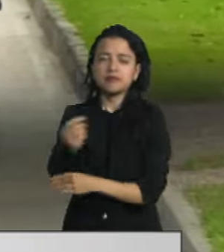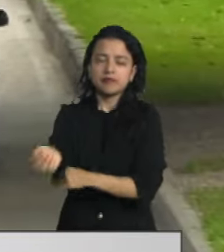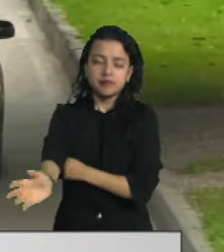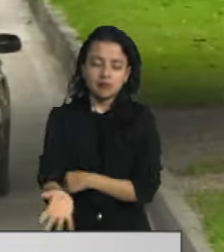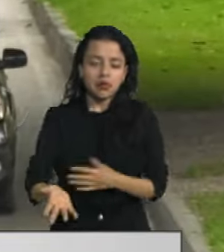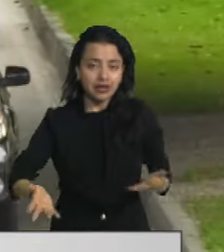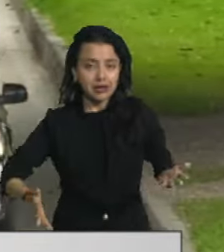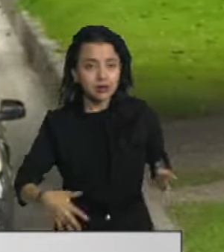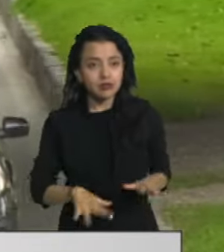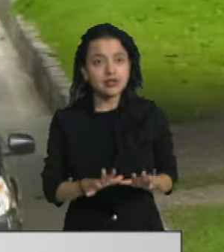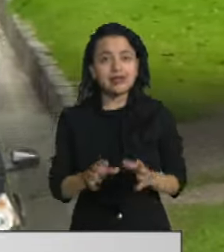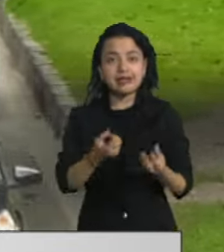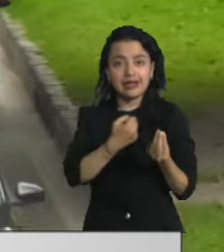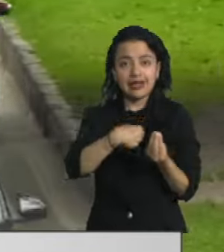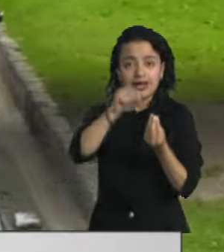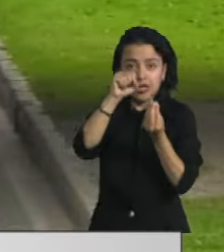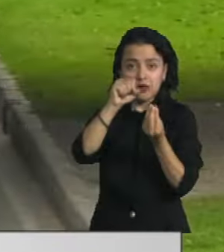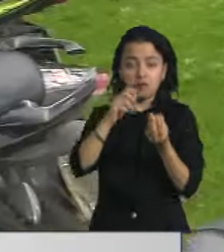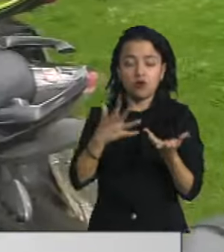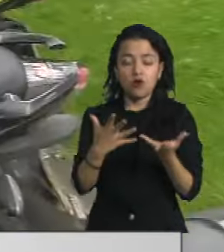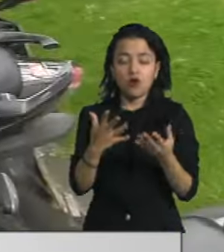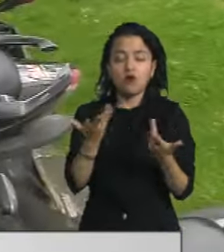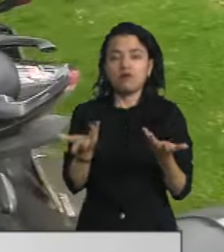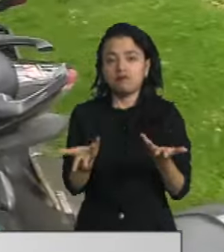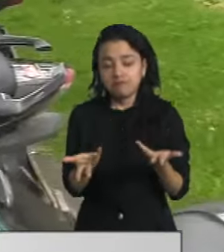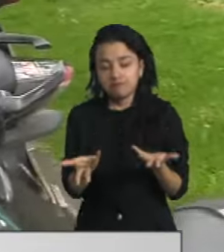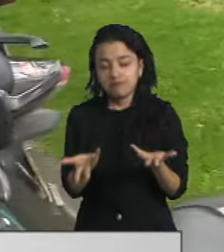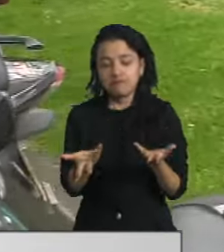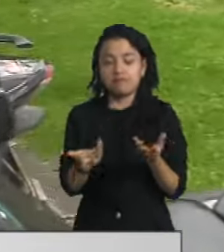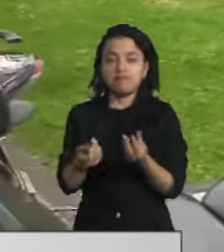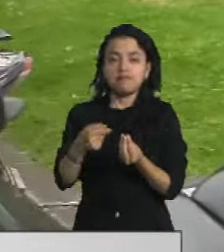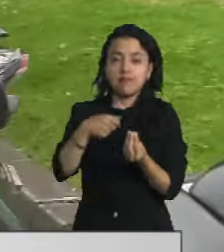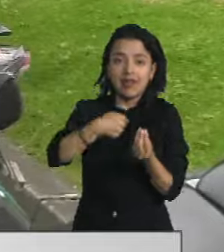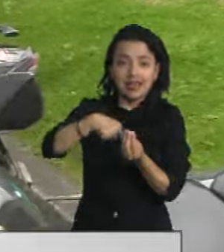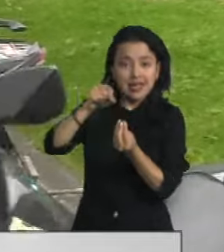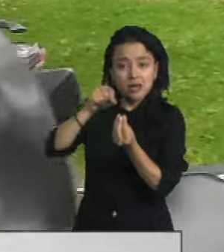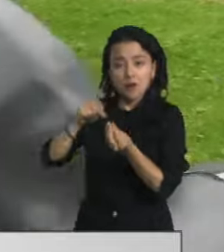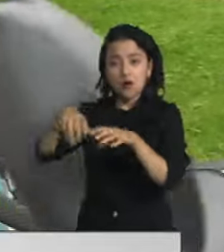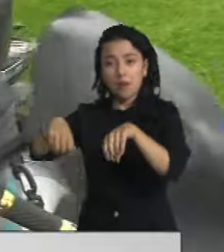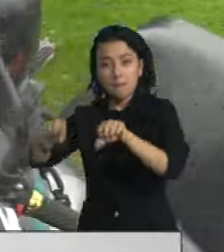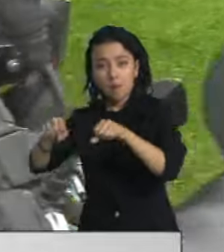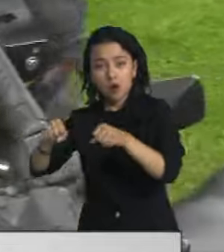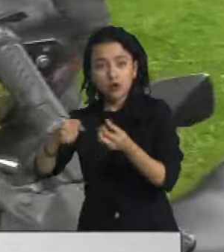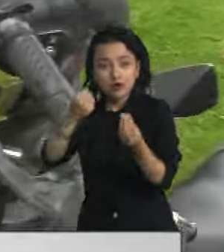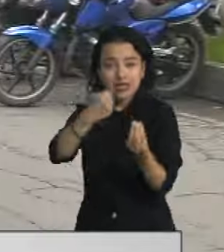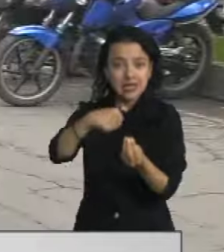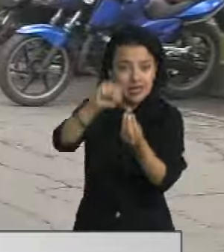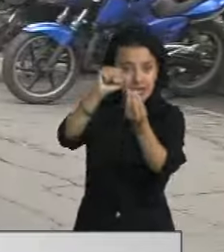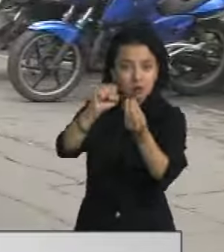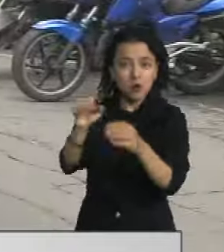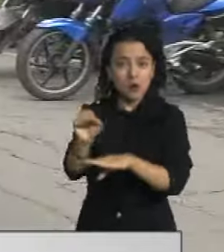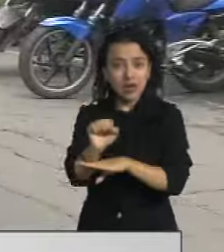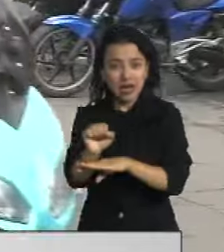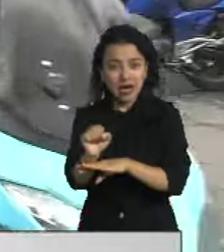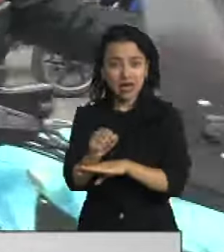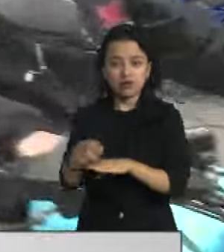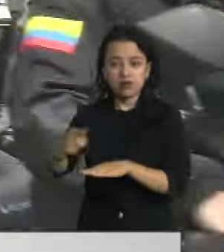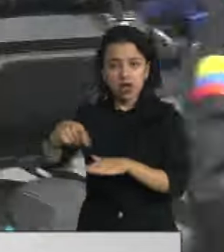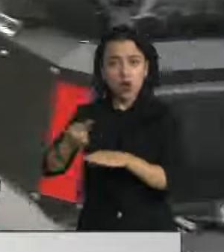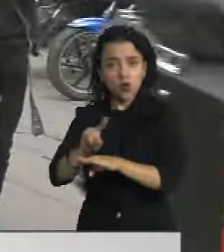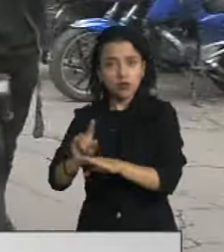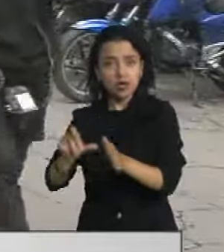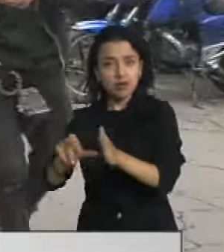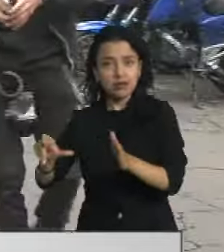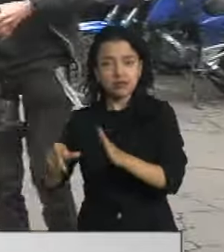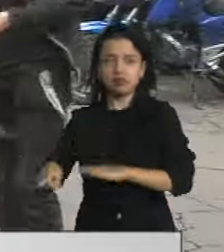y desde el gremio de los vehículos que trabajan con la aplicación en carros particulares, levantaron también su voz de protesta y se rumora que puede